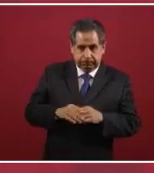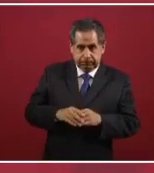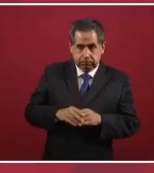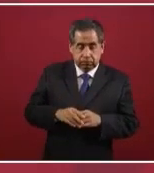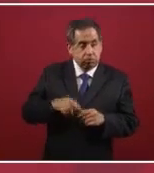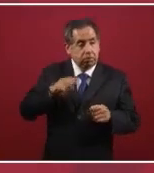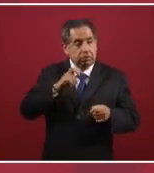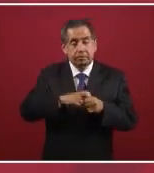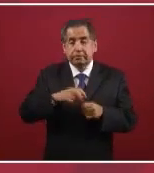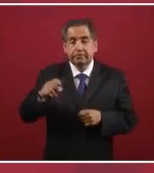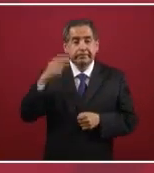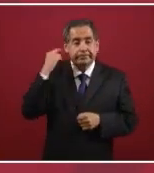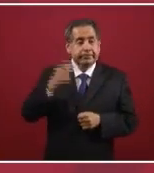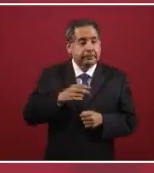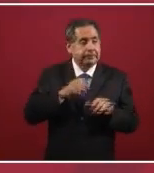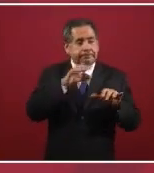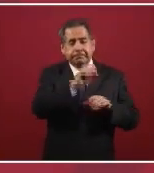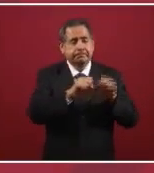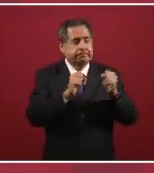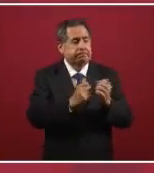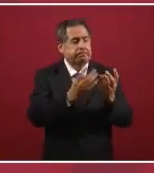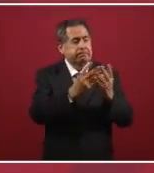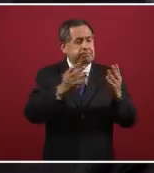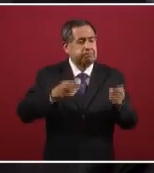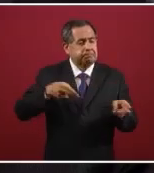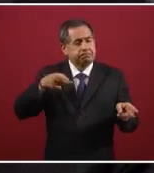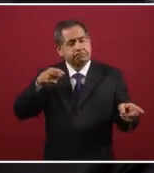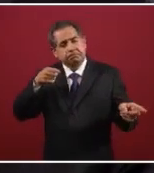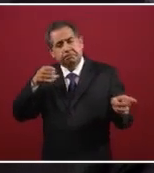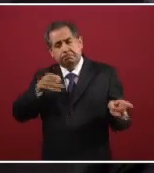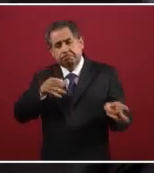fusilan en Veracruz a opositores, gente inocente,